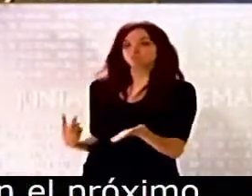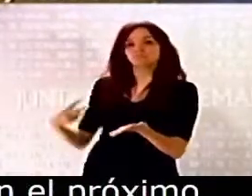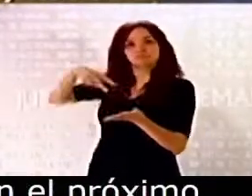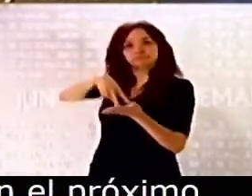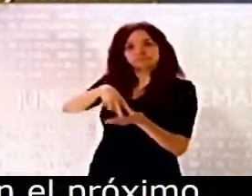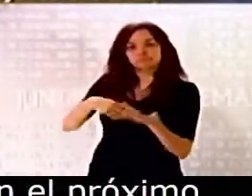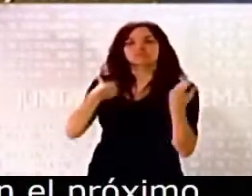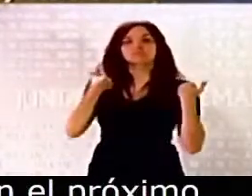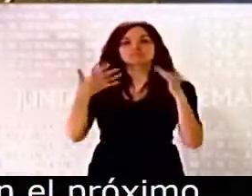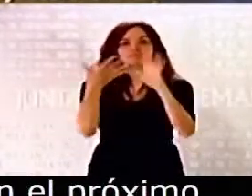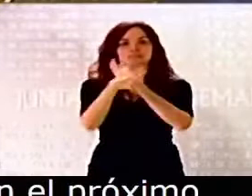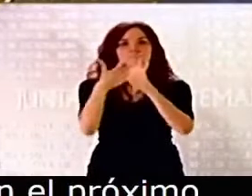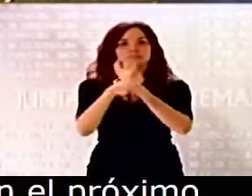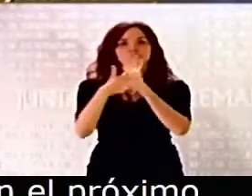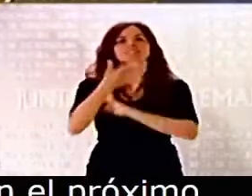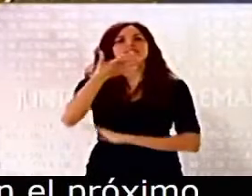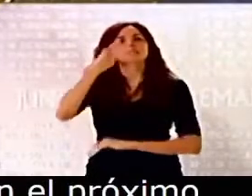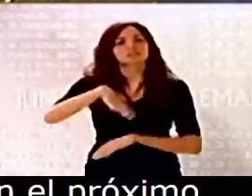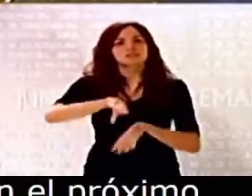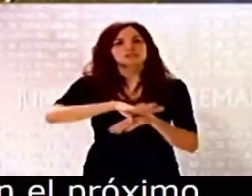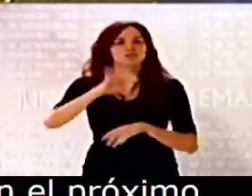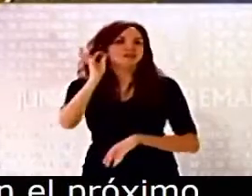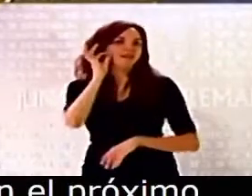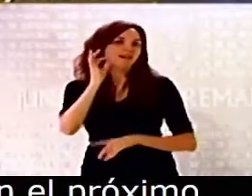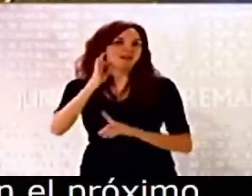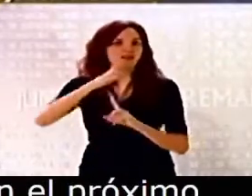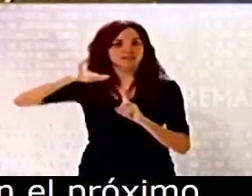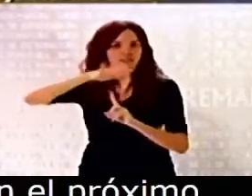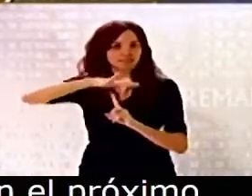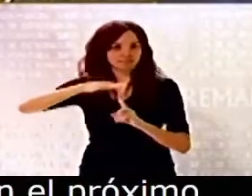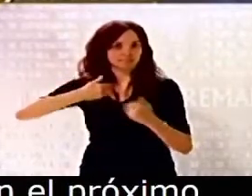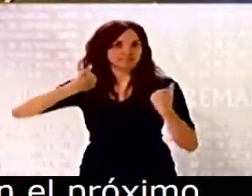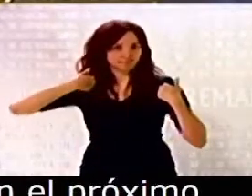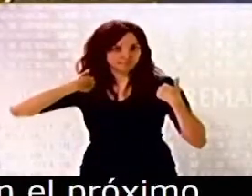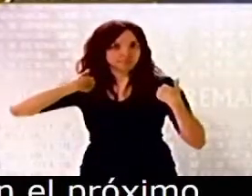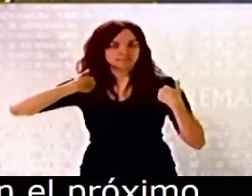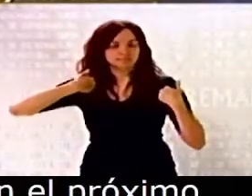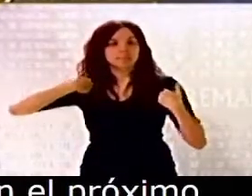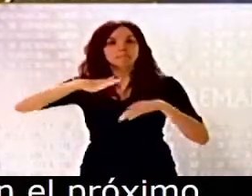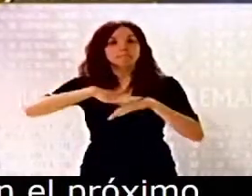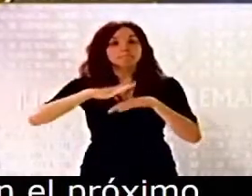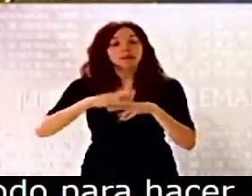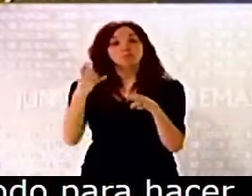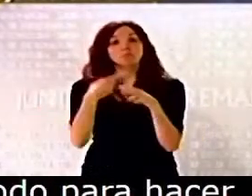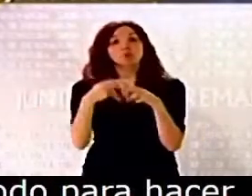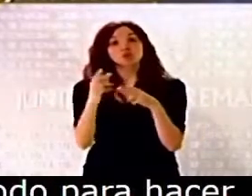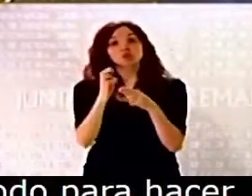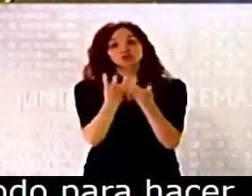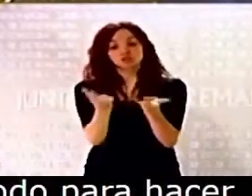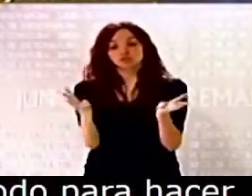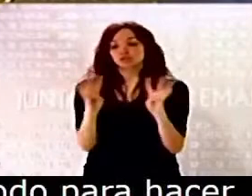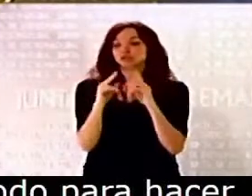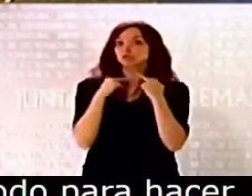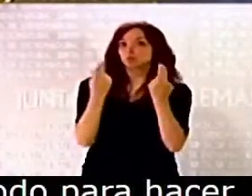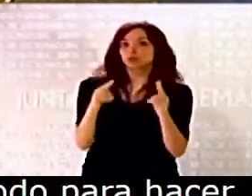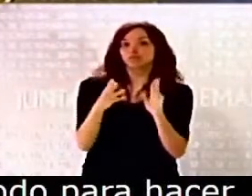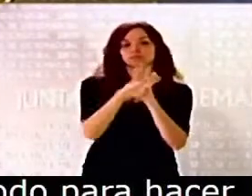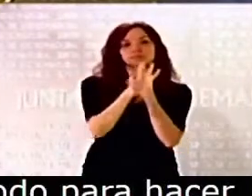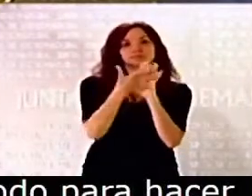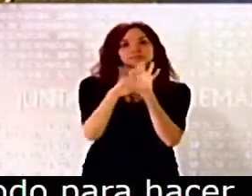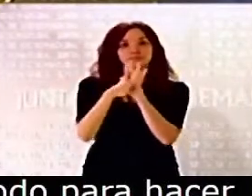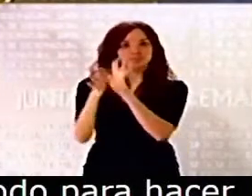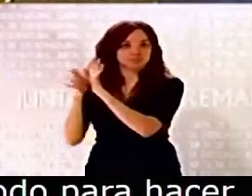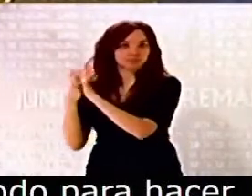sesiones, de la consejera de Transición, para también hacer partícipe al Pleno de la Cámara y al conjunto de las fuerzas políticas